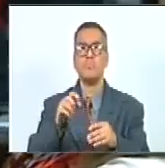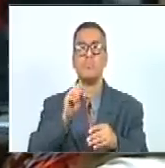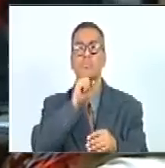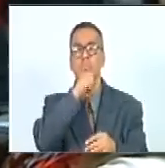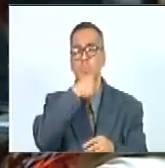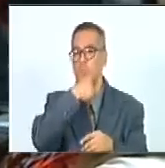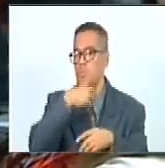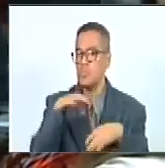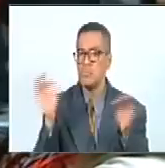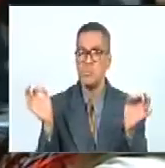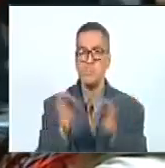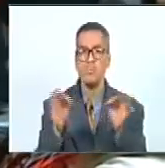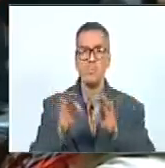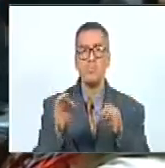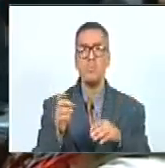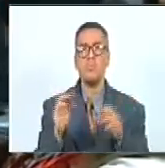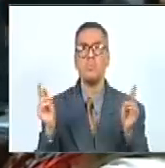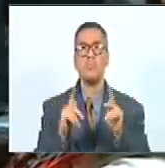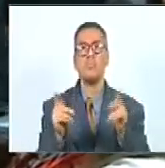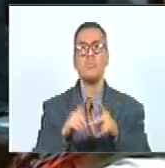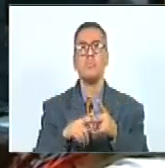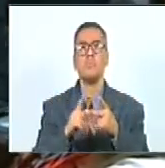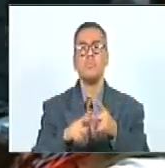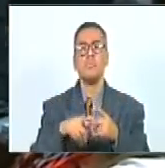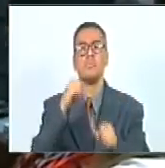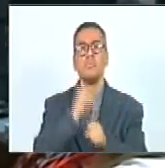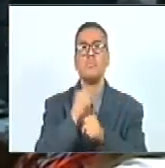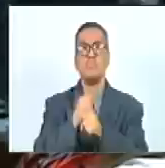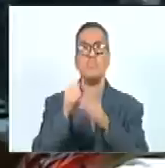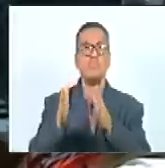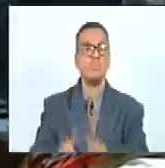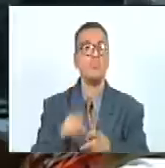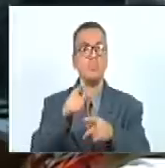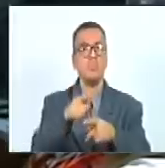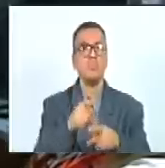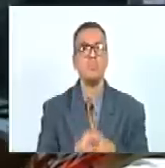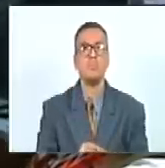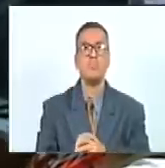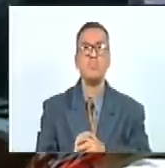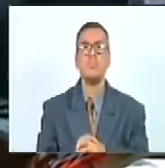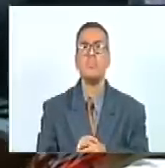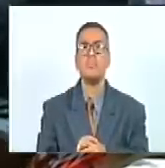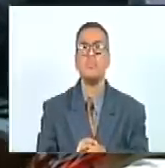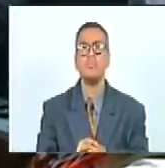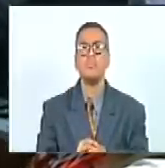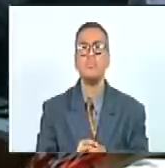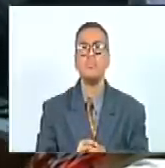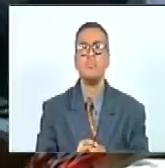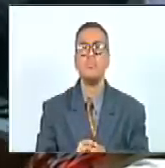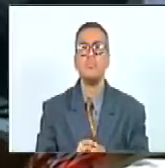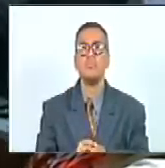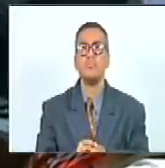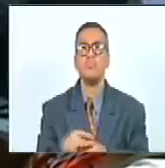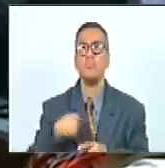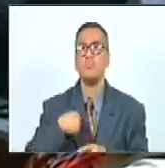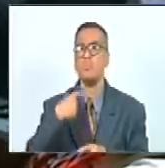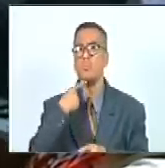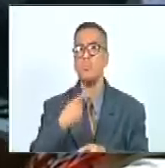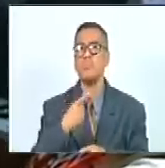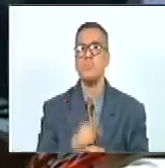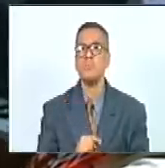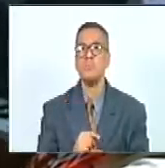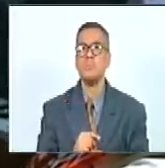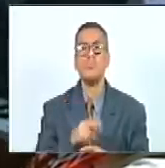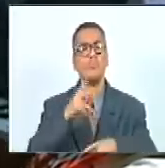jubilados. No habían boletas para empleados, obreros, empleadas, obreras. Es decir, hubo